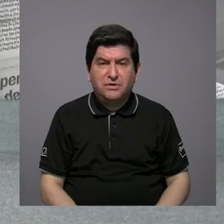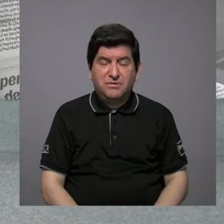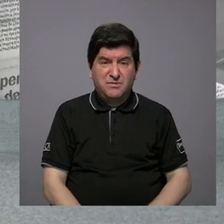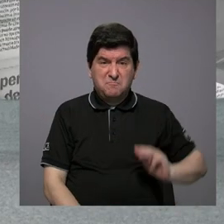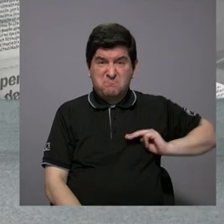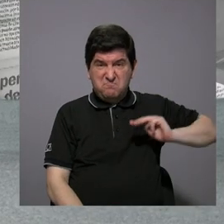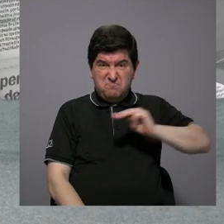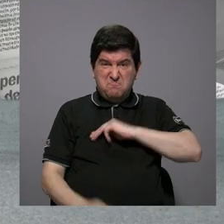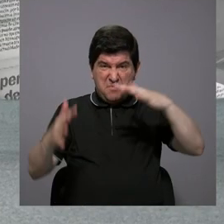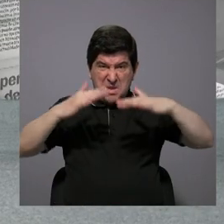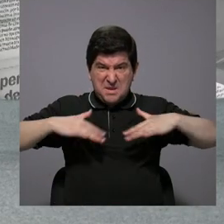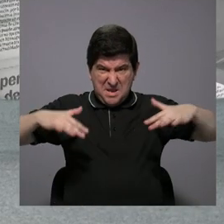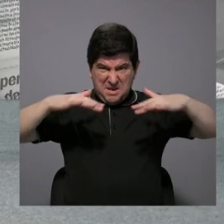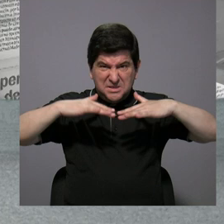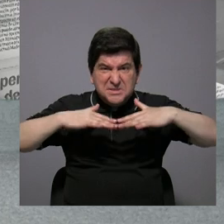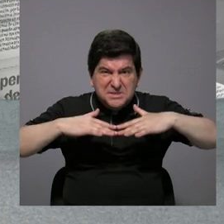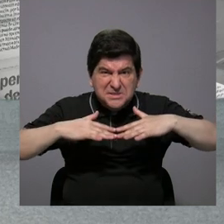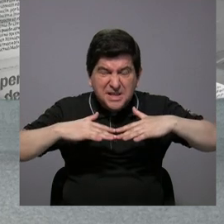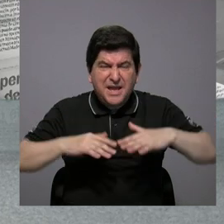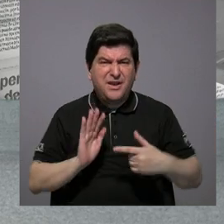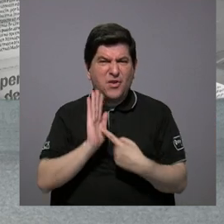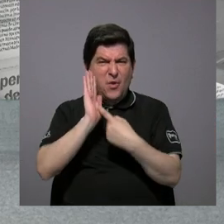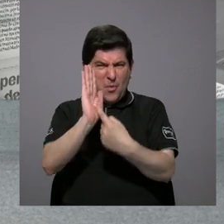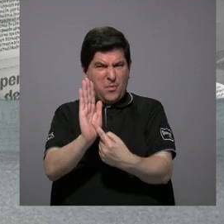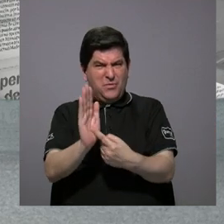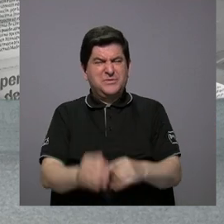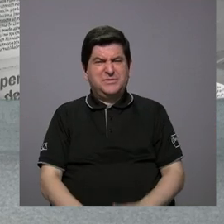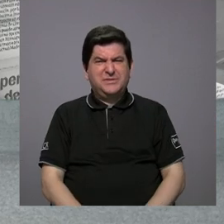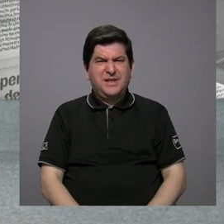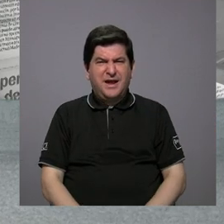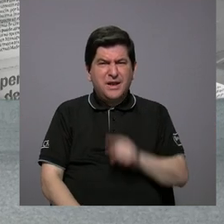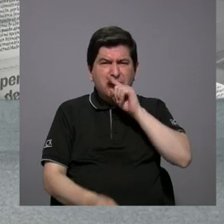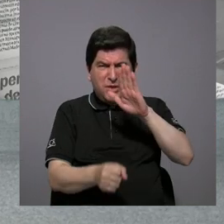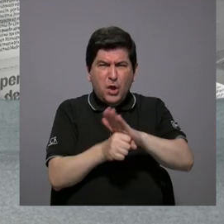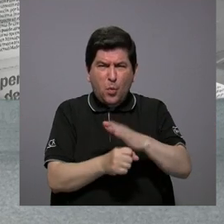el MINAE ha demostrado ser probo?